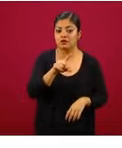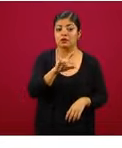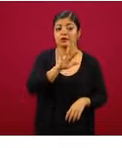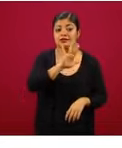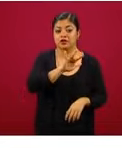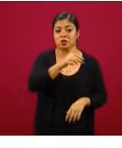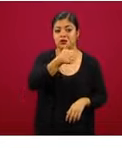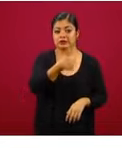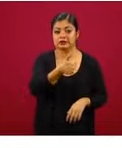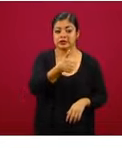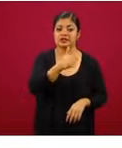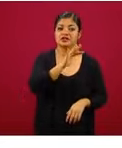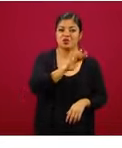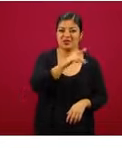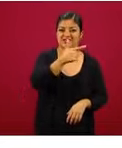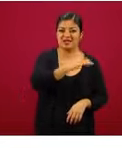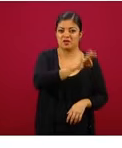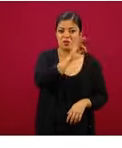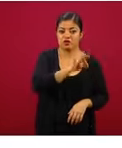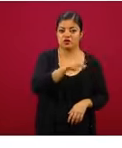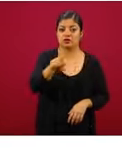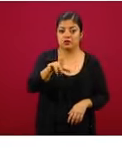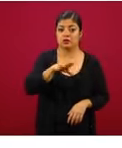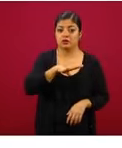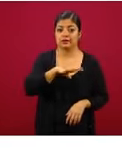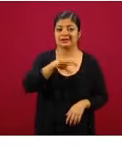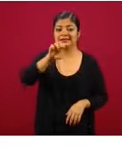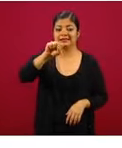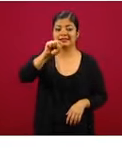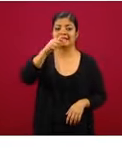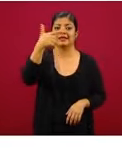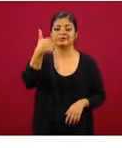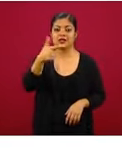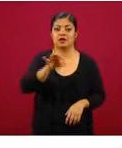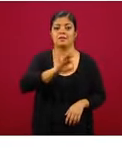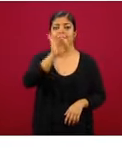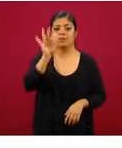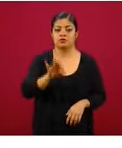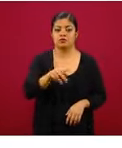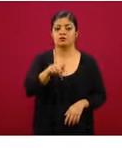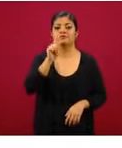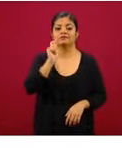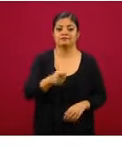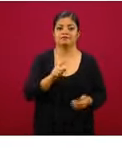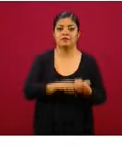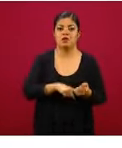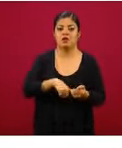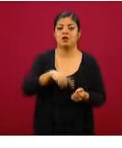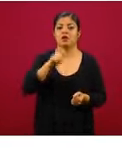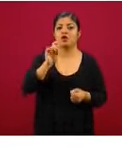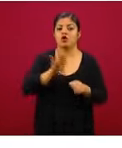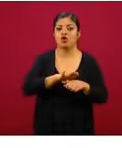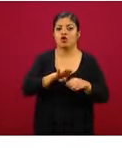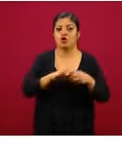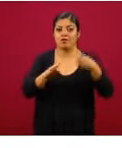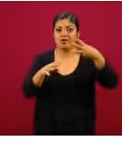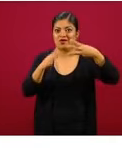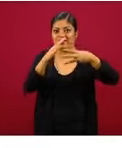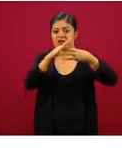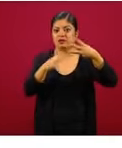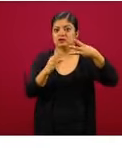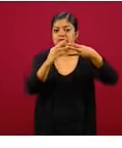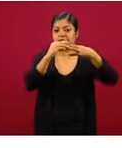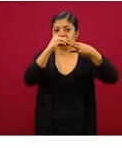56, 57 que comentábamos, aquí sí estamos en un 67 y estos prácticamente son las 2/3 partes de las